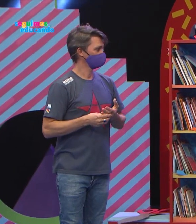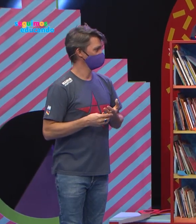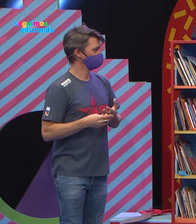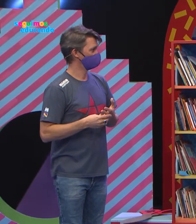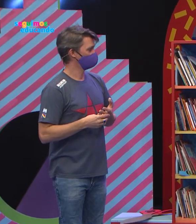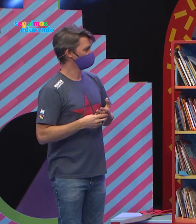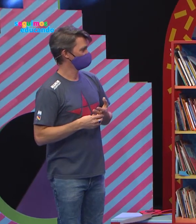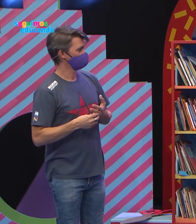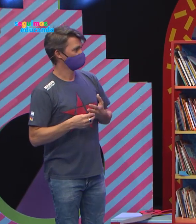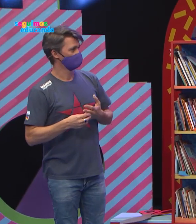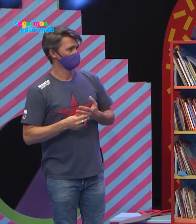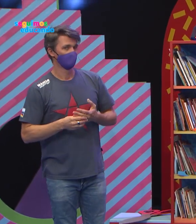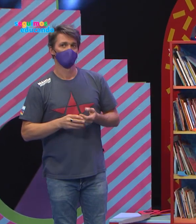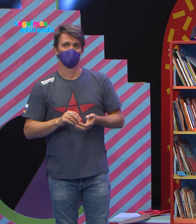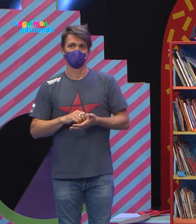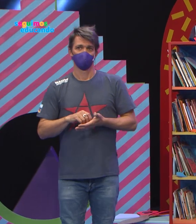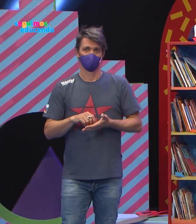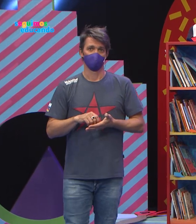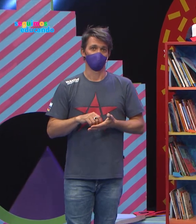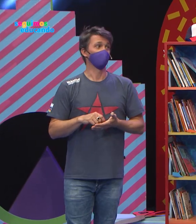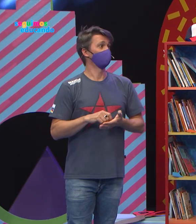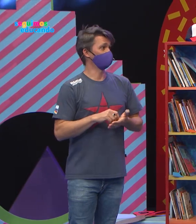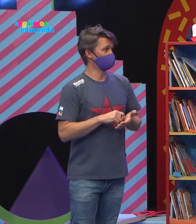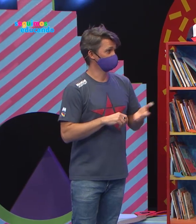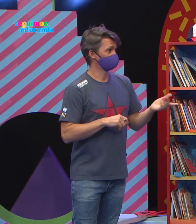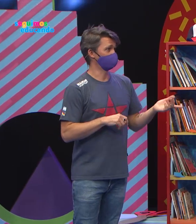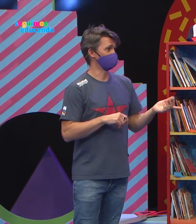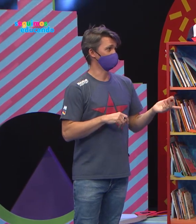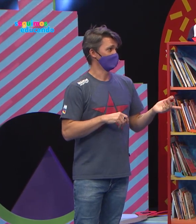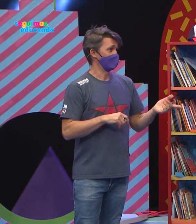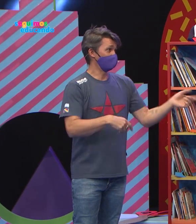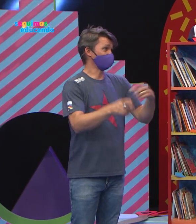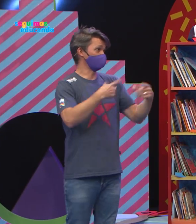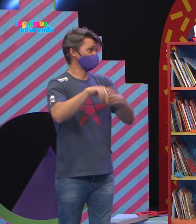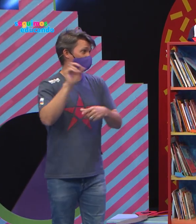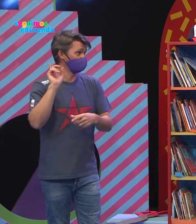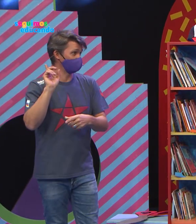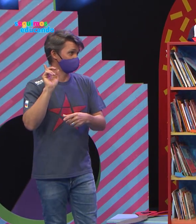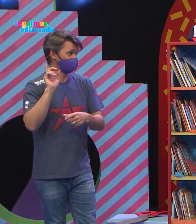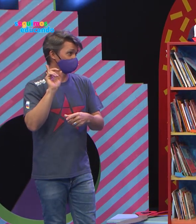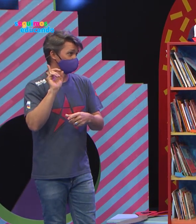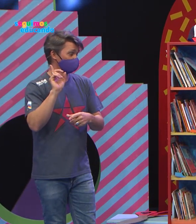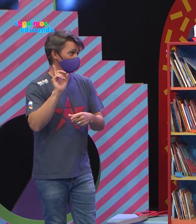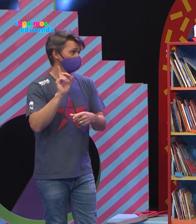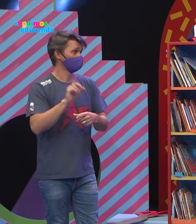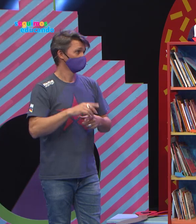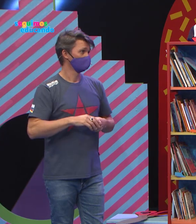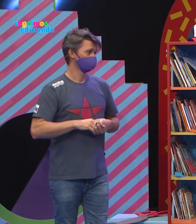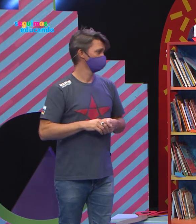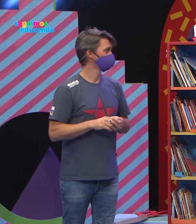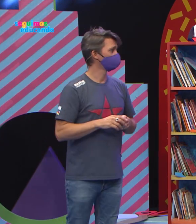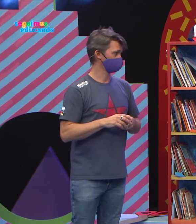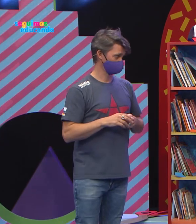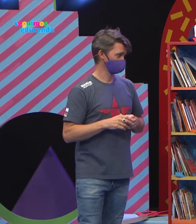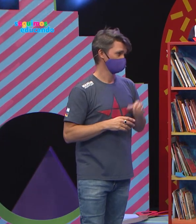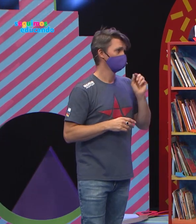muchas veces se usan las plumas en un plumero para limpiar. Es verdad, sí, también. Para ahora ya por suerte no, me parece, ¿no? No, las plumas